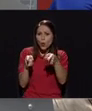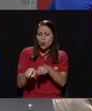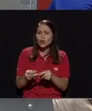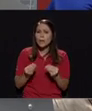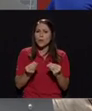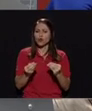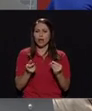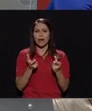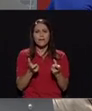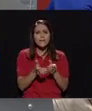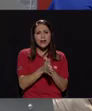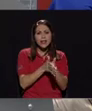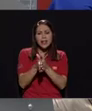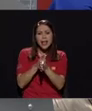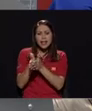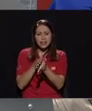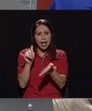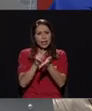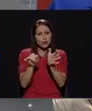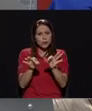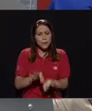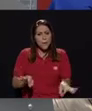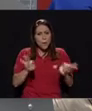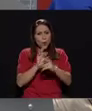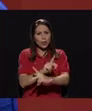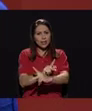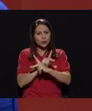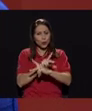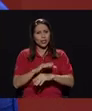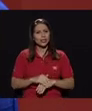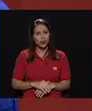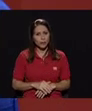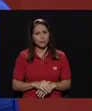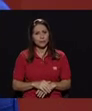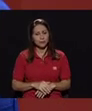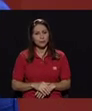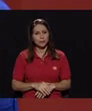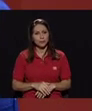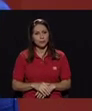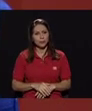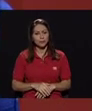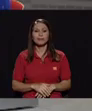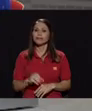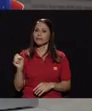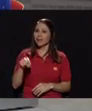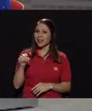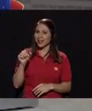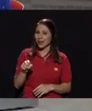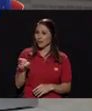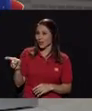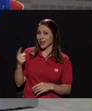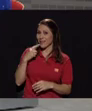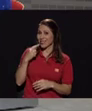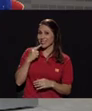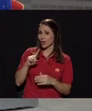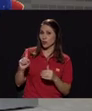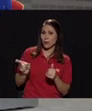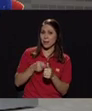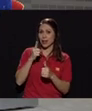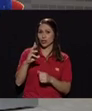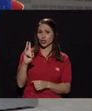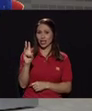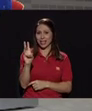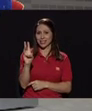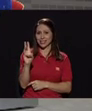por eso es parte importante su protección. Claro, Maureen acaba de citar los primeros